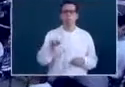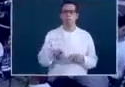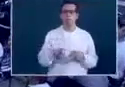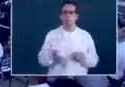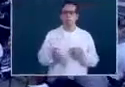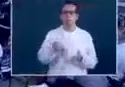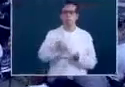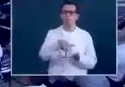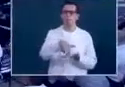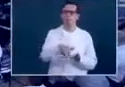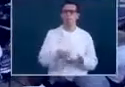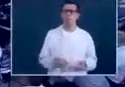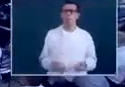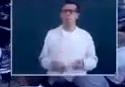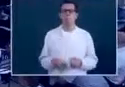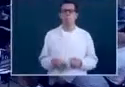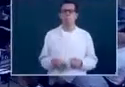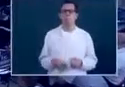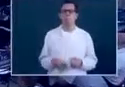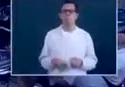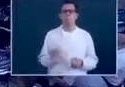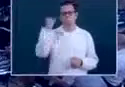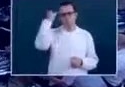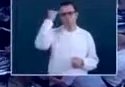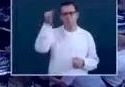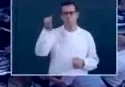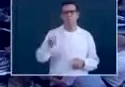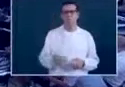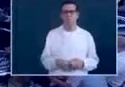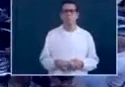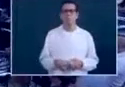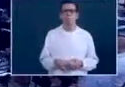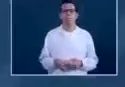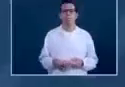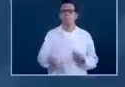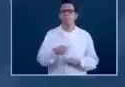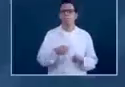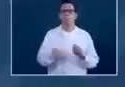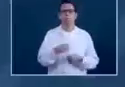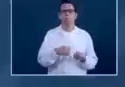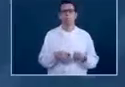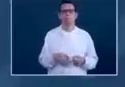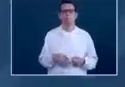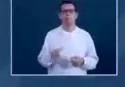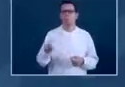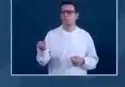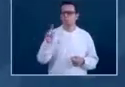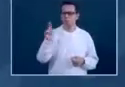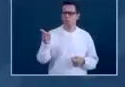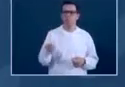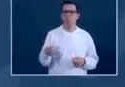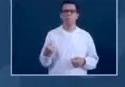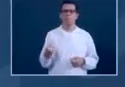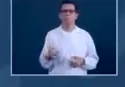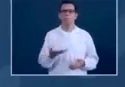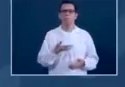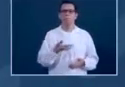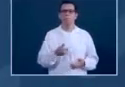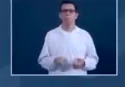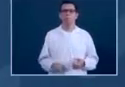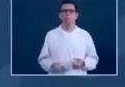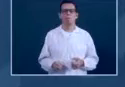Imagínense tantos años de lucha para llegar a la